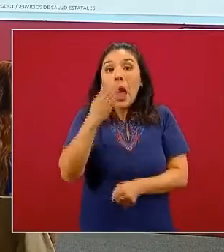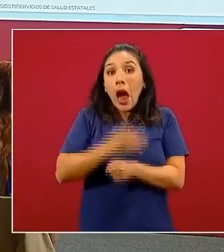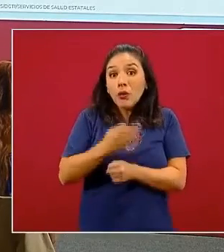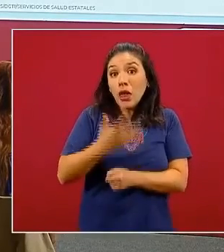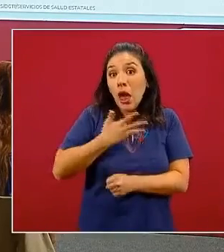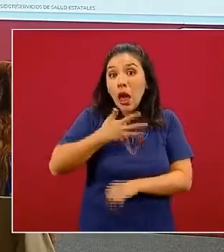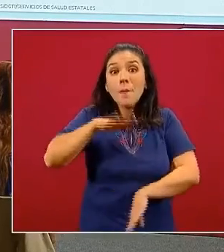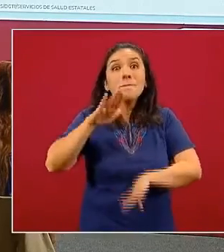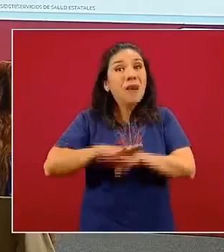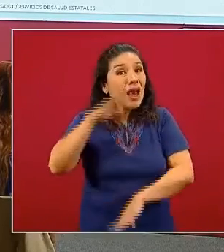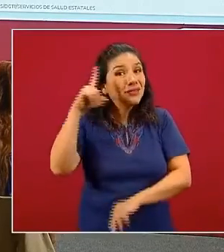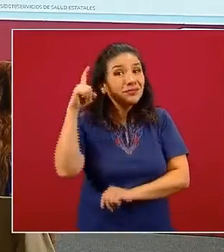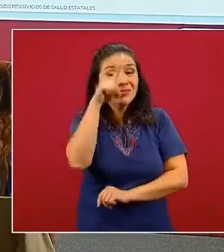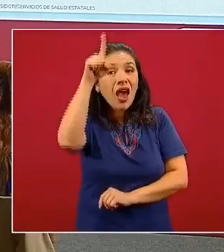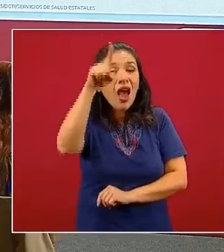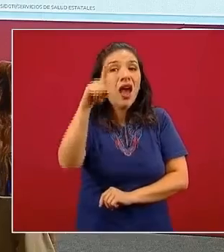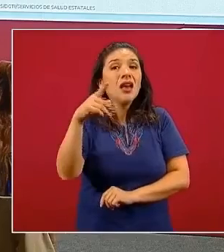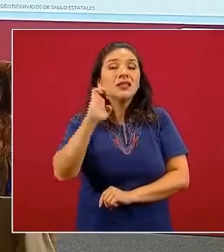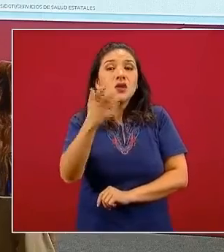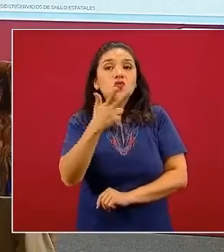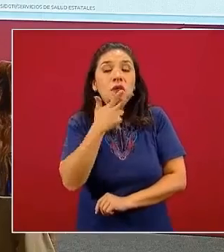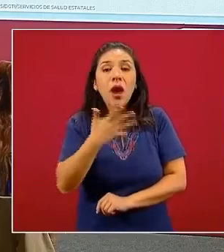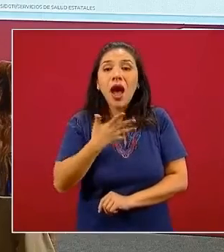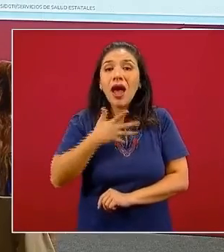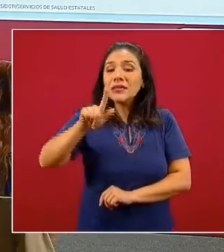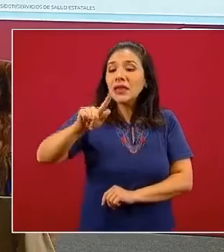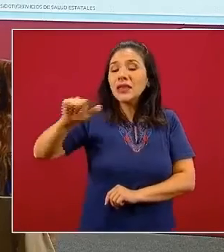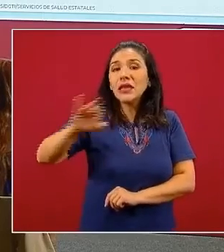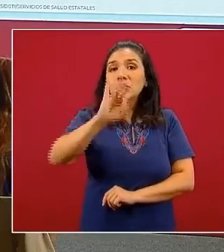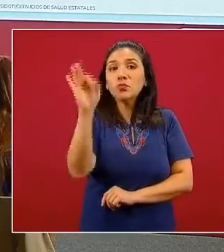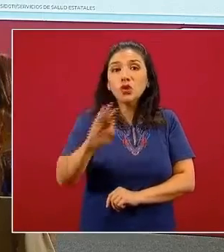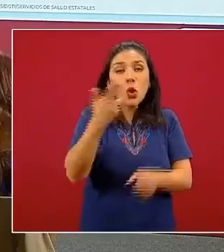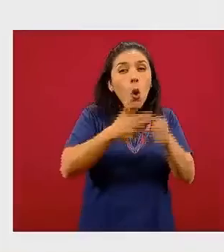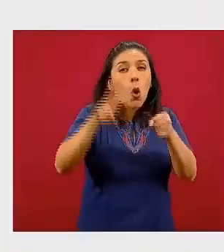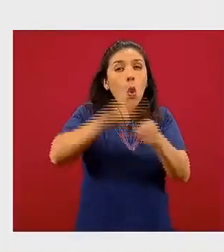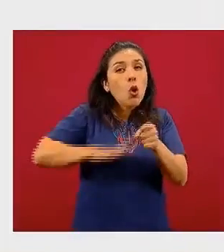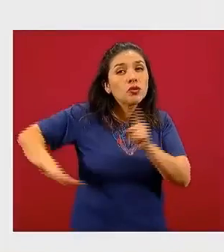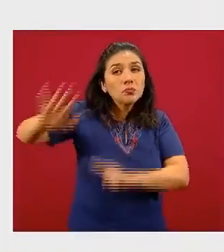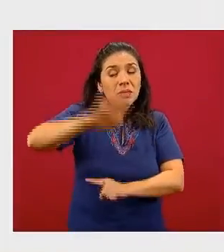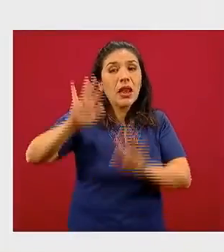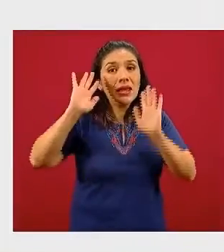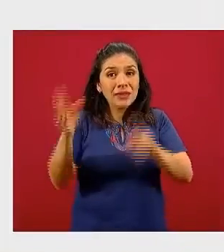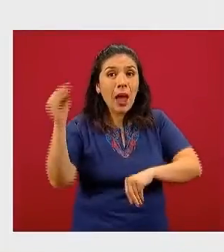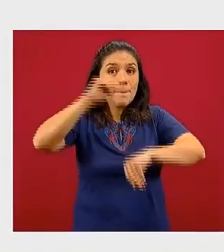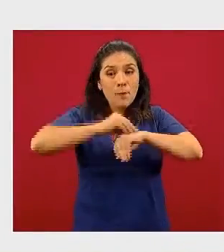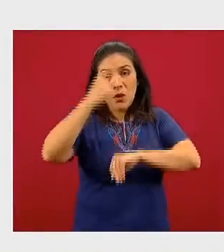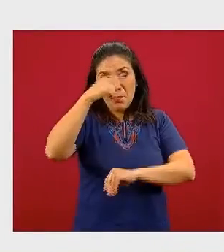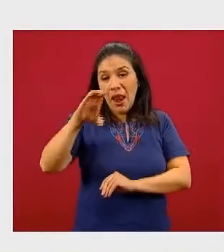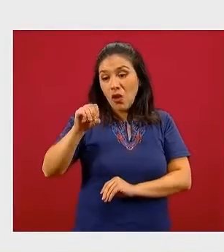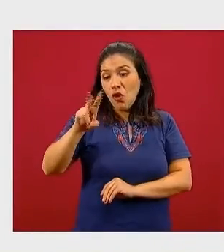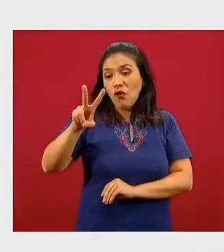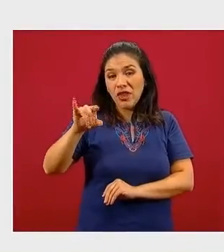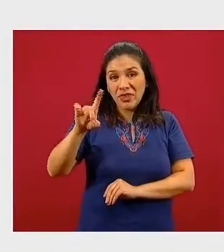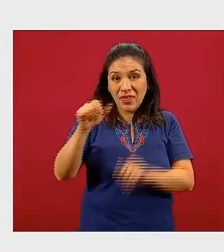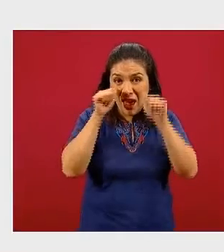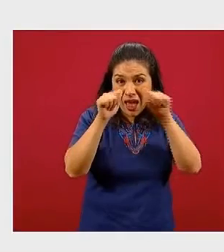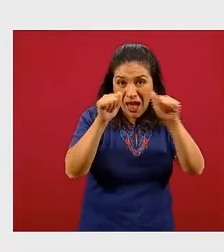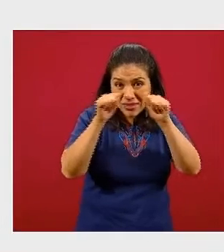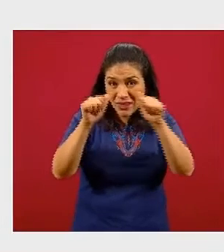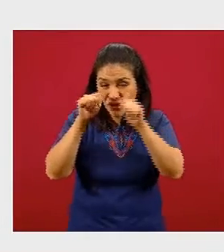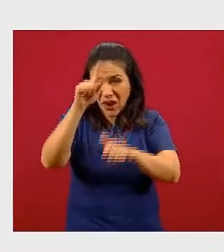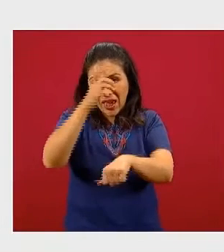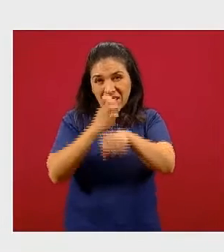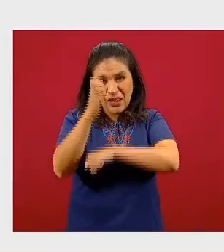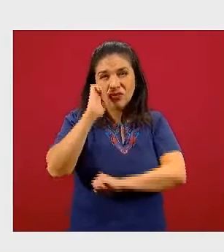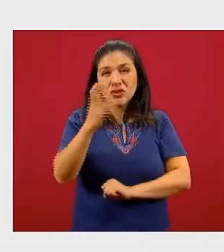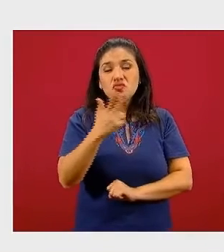tenemos el mayor reto en Chihuahua. 76% de los hospitales que fueron designados para la atención de COVID en el